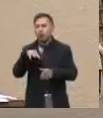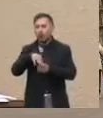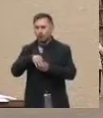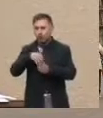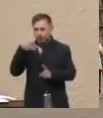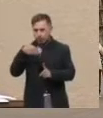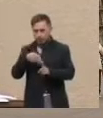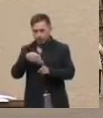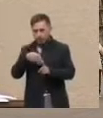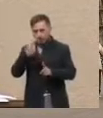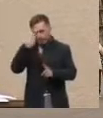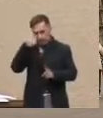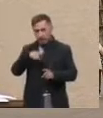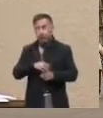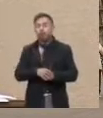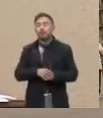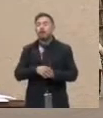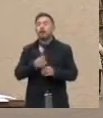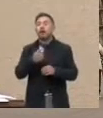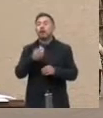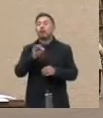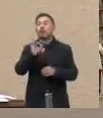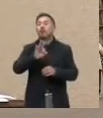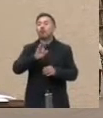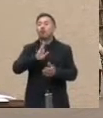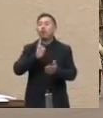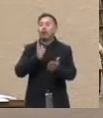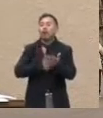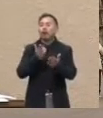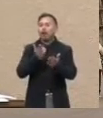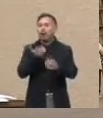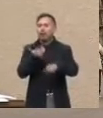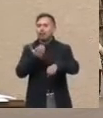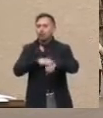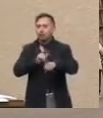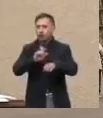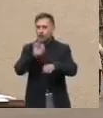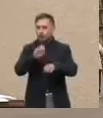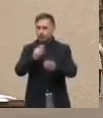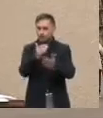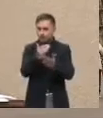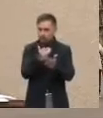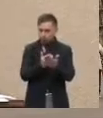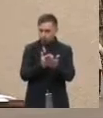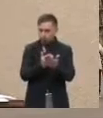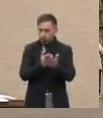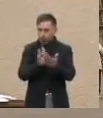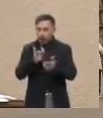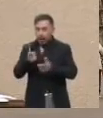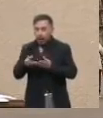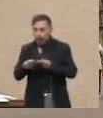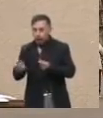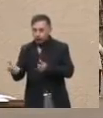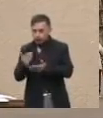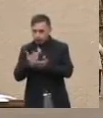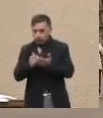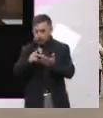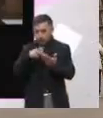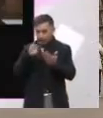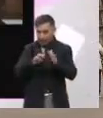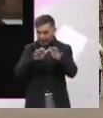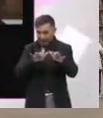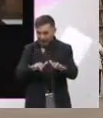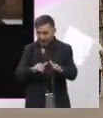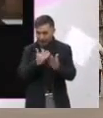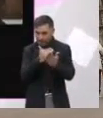al criterio de reducción de la administración y al gasto no reportado, como viene el proyecto. Sí,